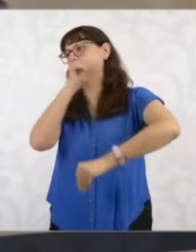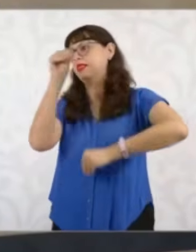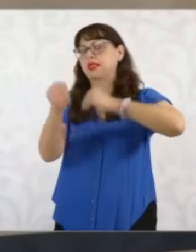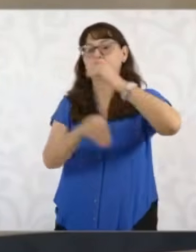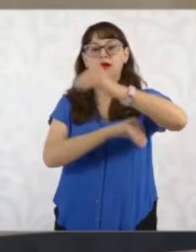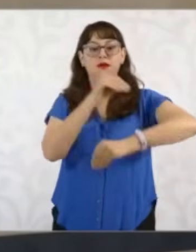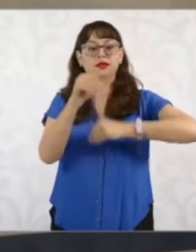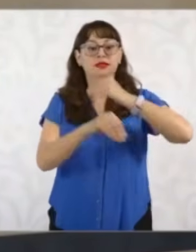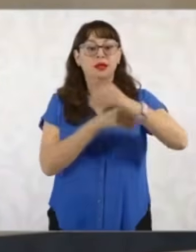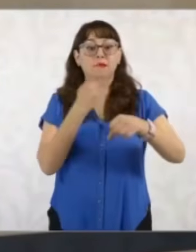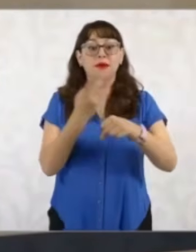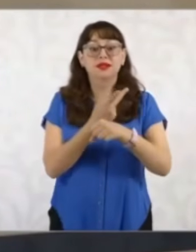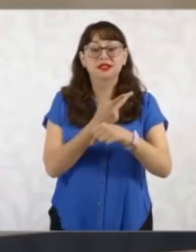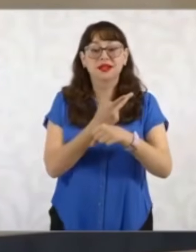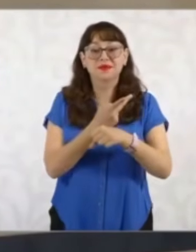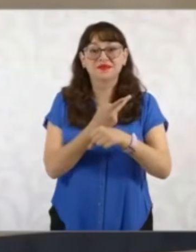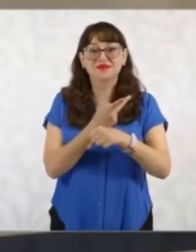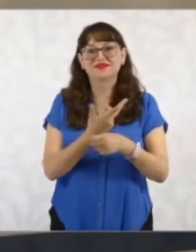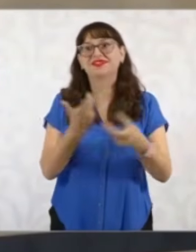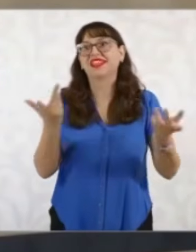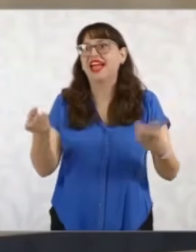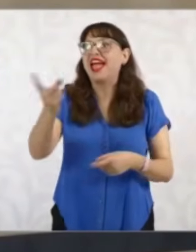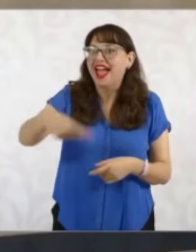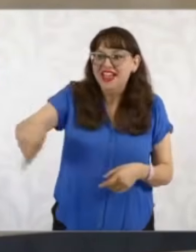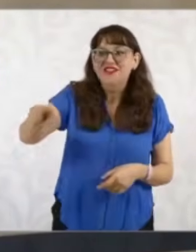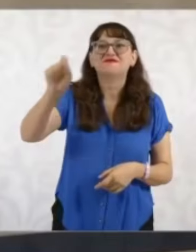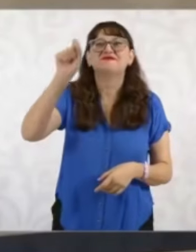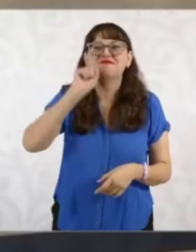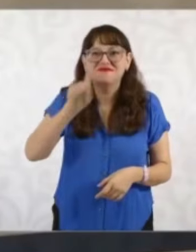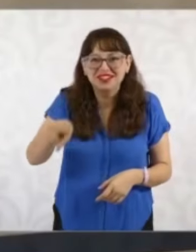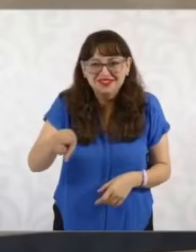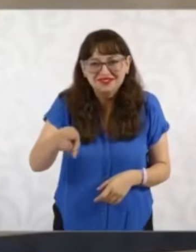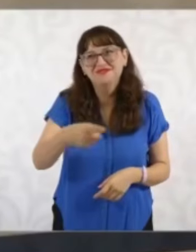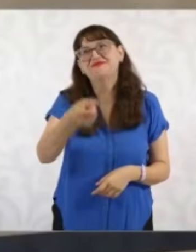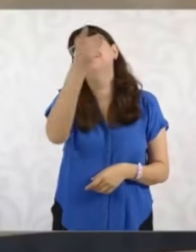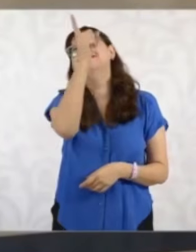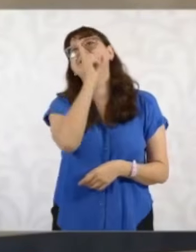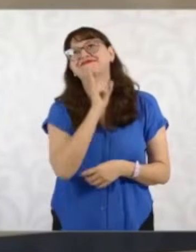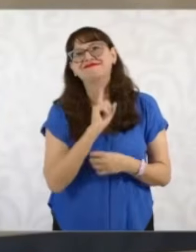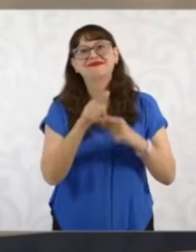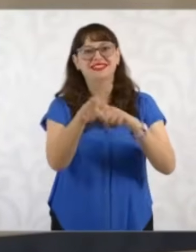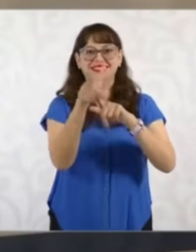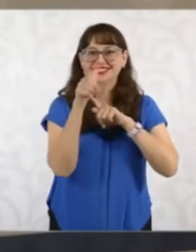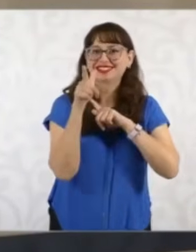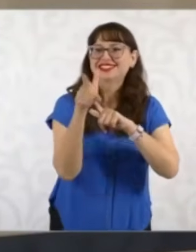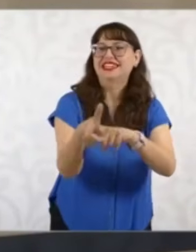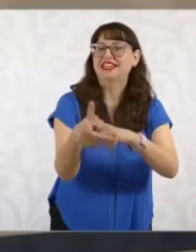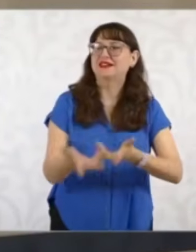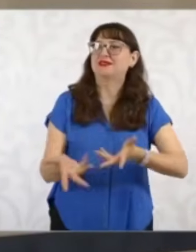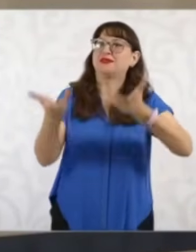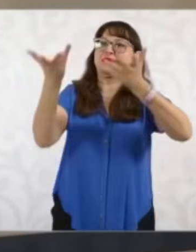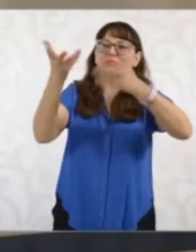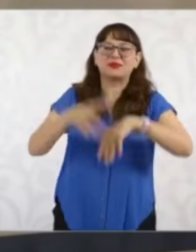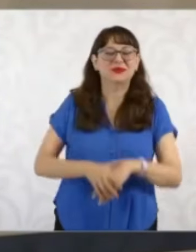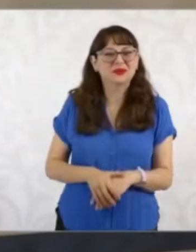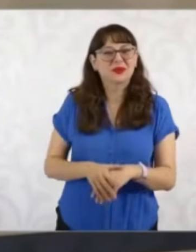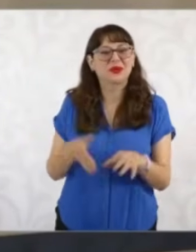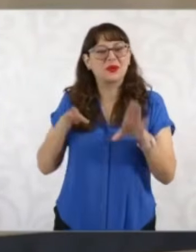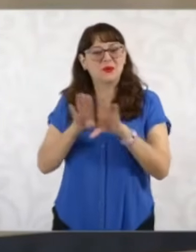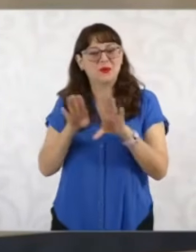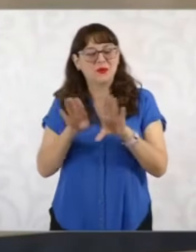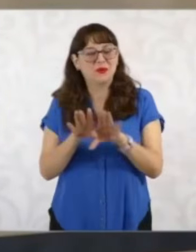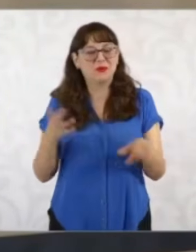de mentir en torno a la iniciativa para la defensa de las audiencias. Y es lo que